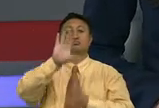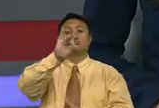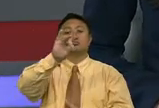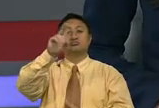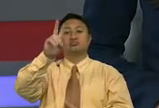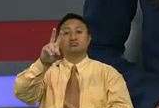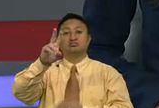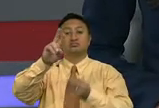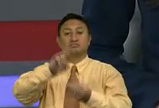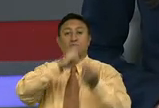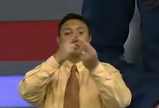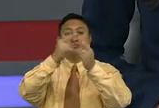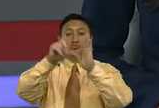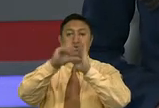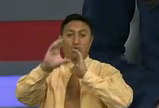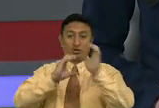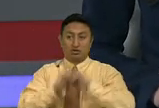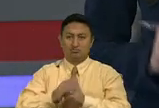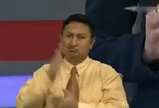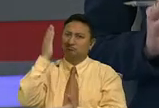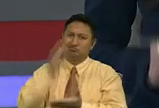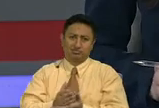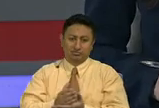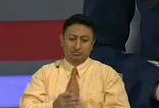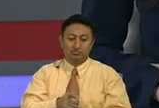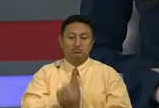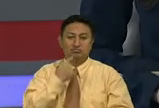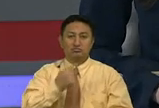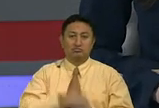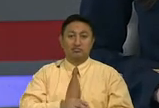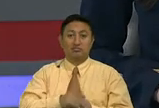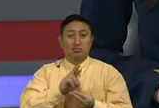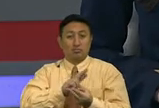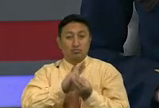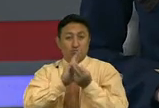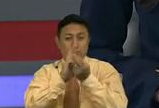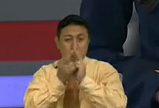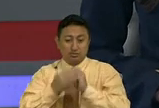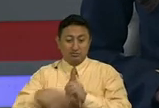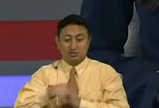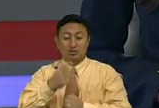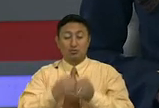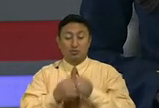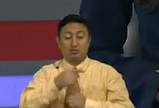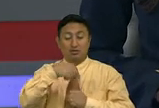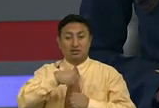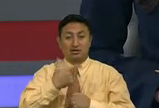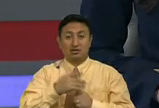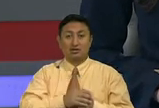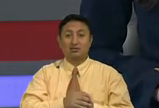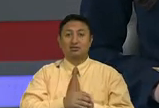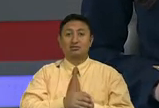de las reformas a la ley de comunicación. El gremio aseguró que las modificaciones afectarán la producción nacional.